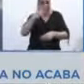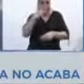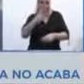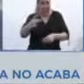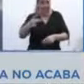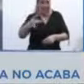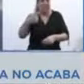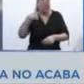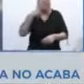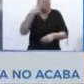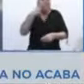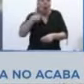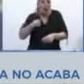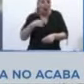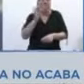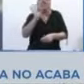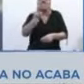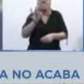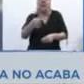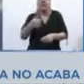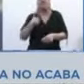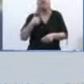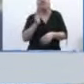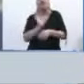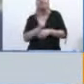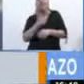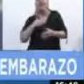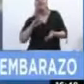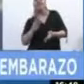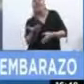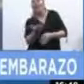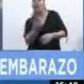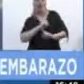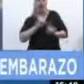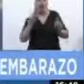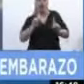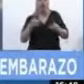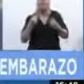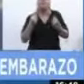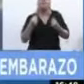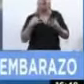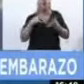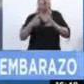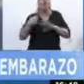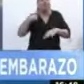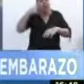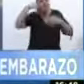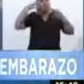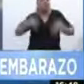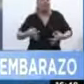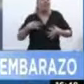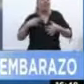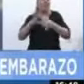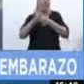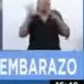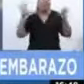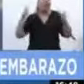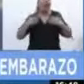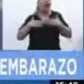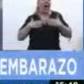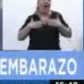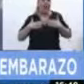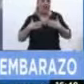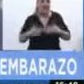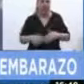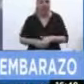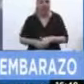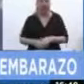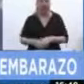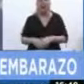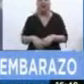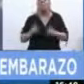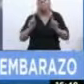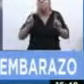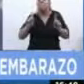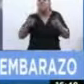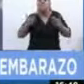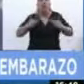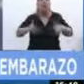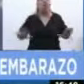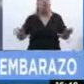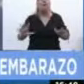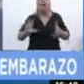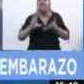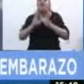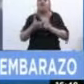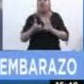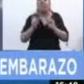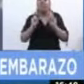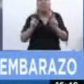traiciono mis convicciones porque son esas convicciones democráticas y de bien común y que de manera cotidiana